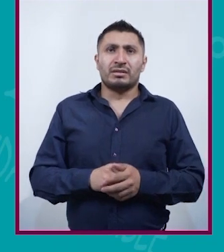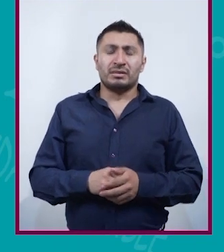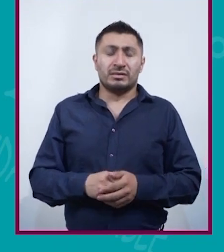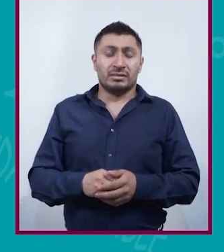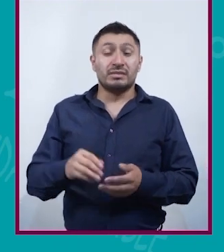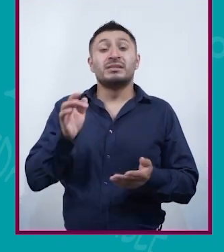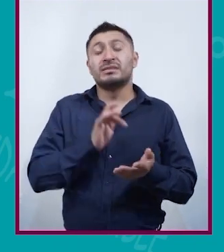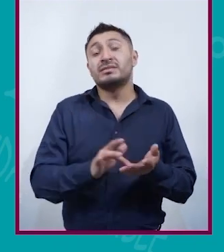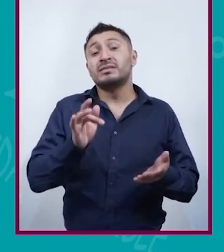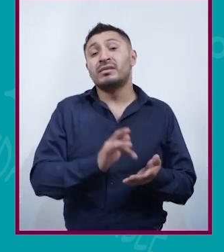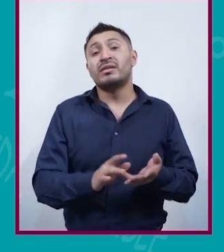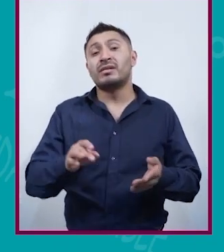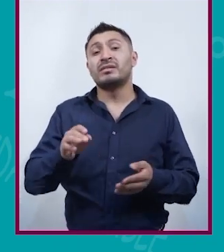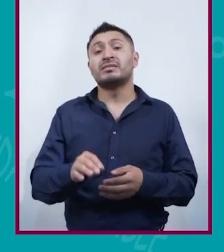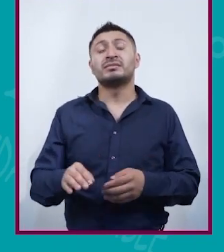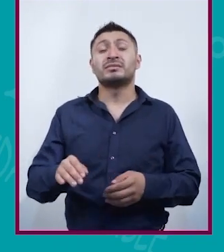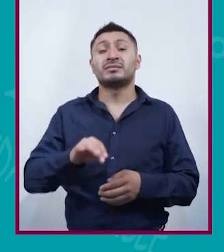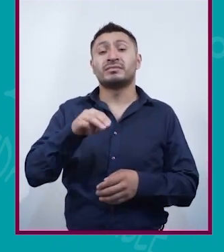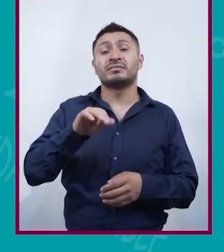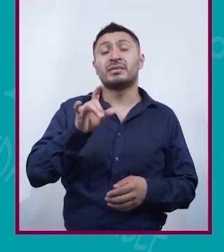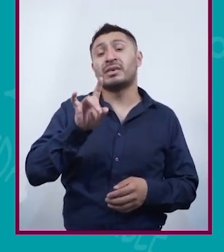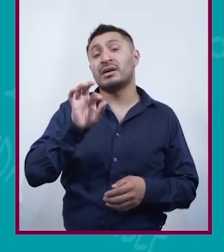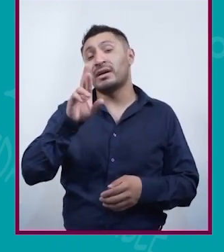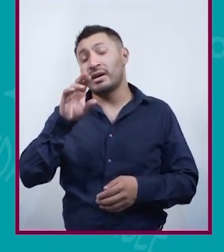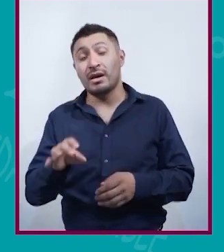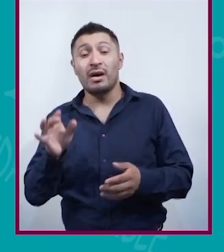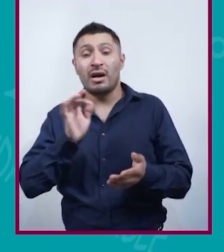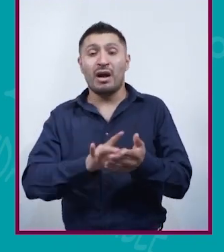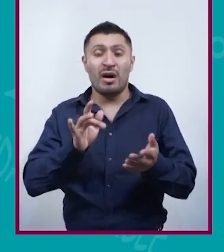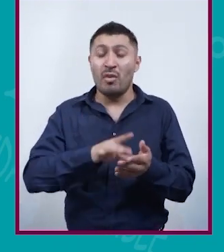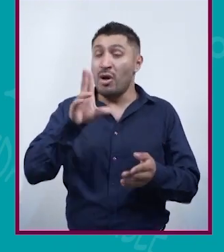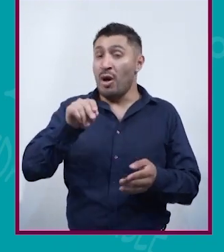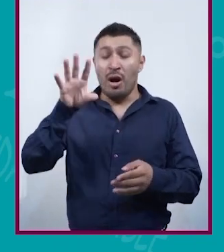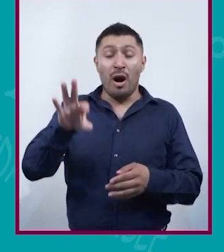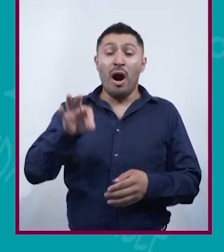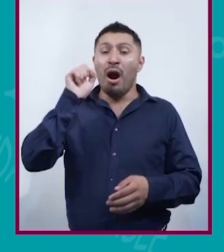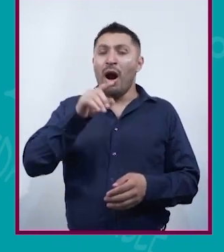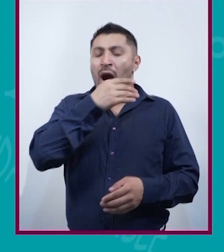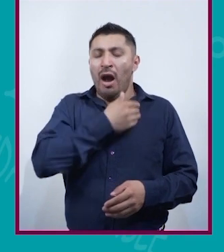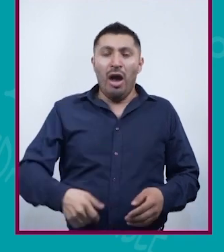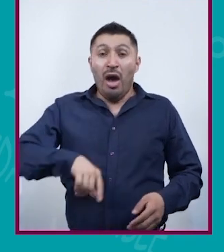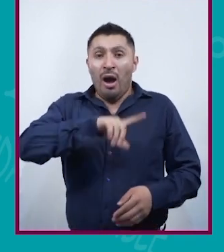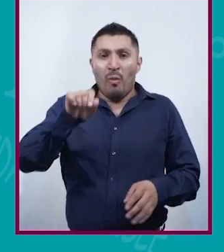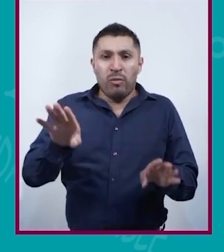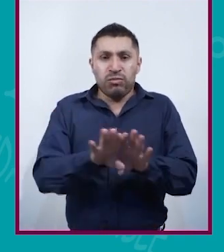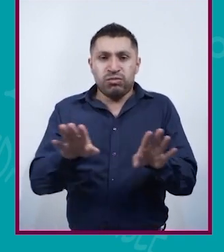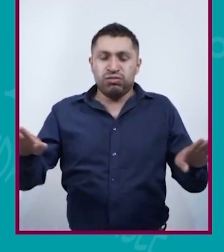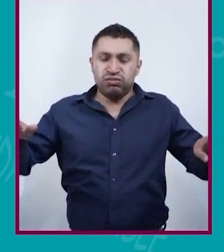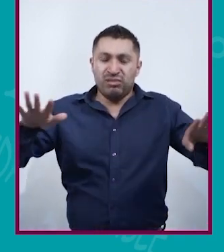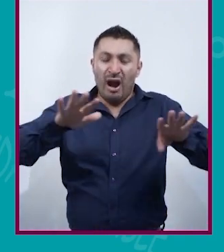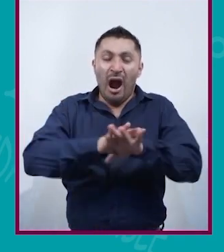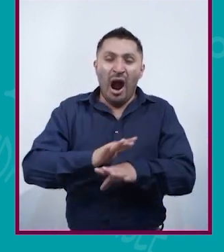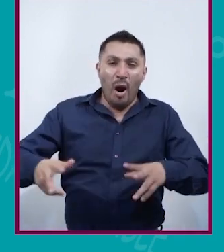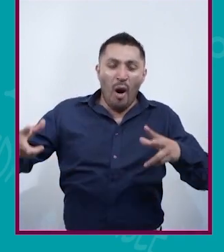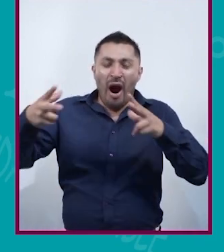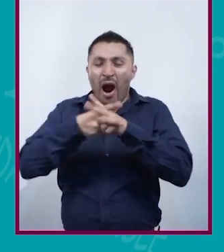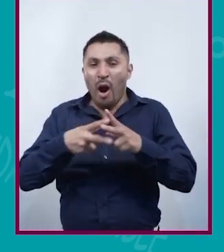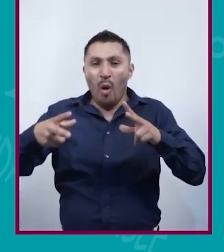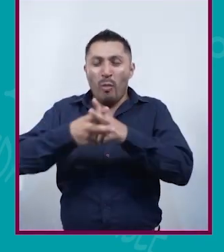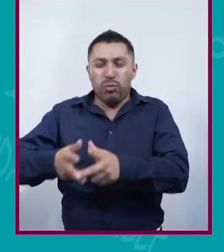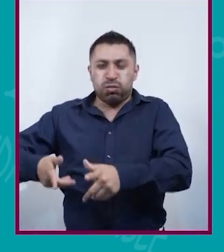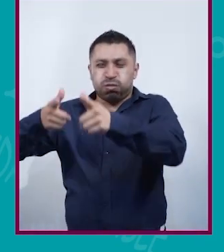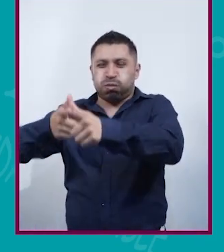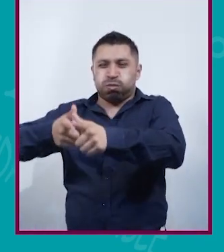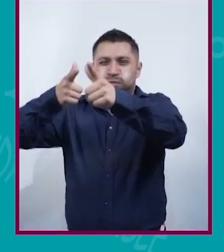de los primeros apoyadores de Francisco I. Madero, apoyó al movimiento antireeleccionista. Posteriormente, cuando el movimiento se convirtió en